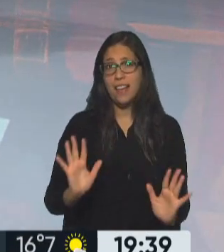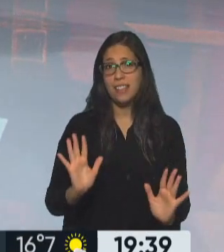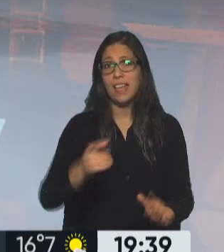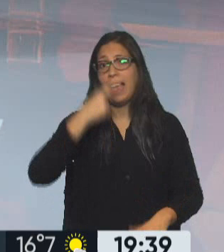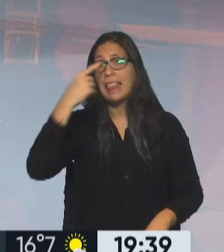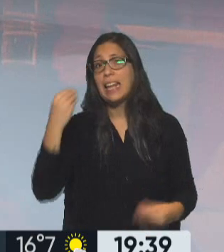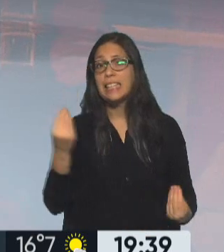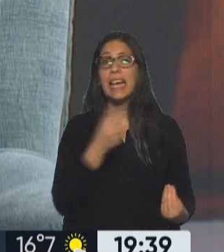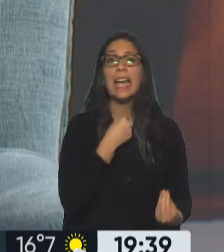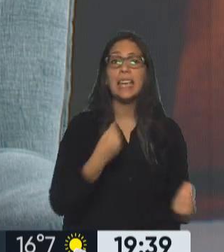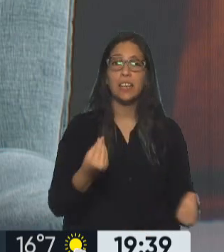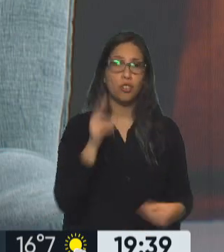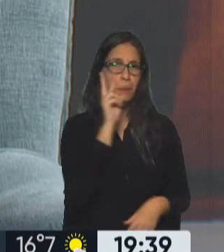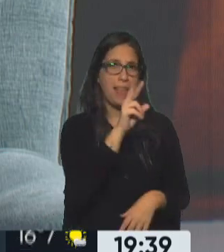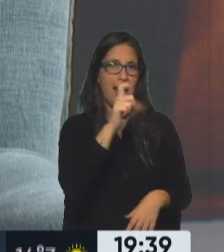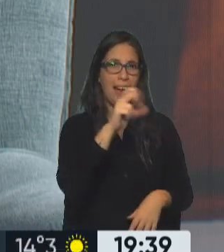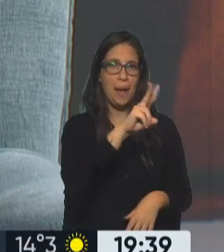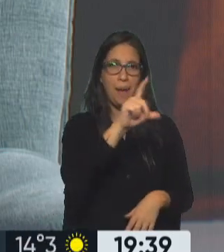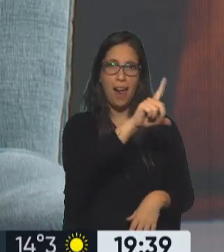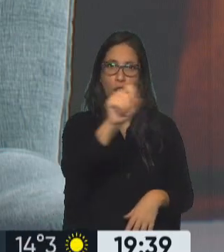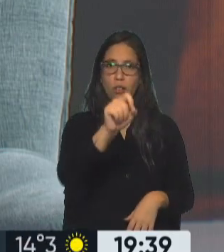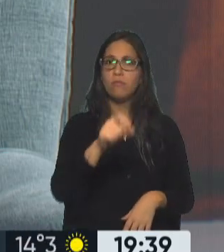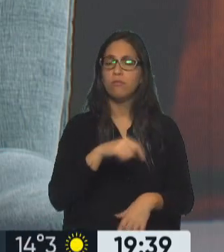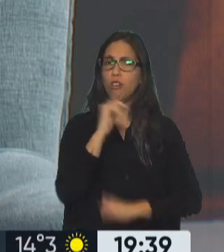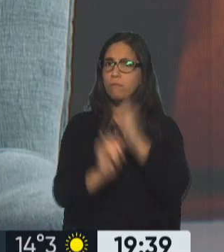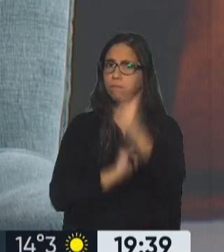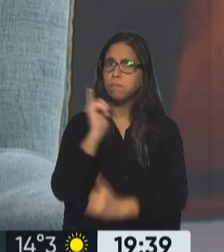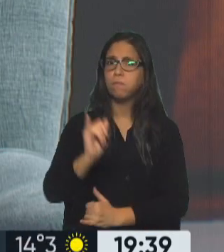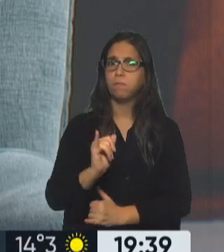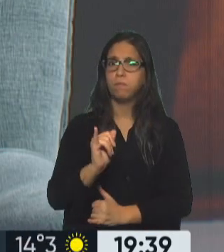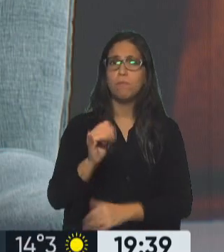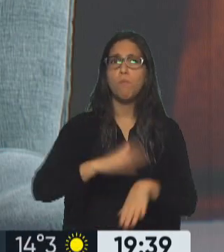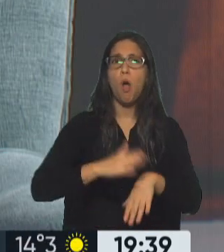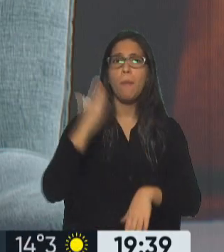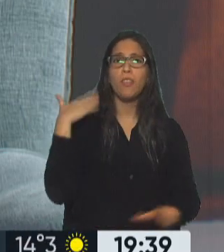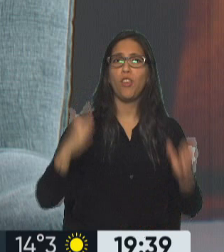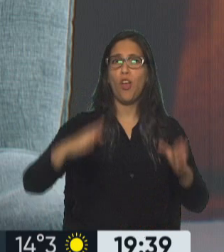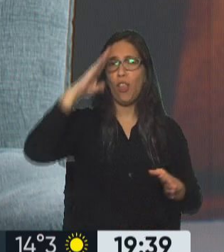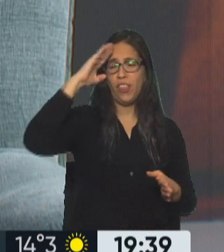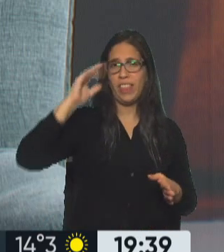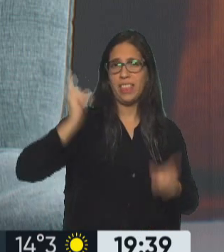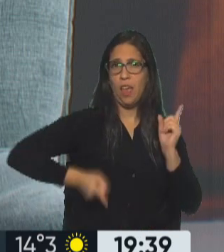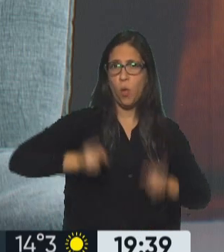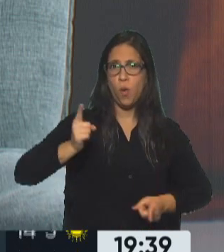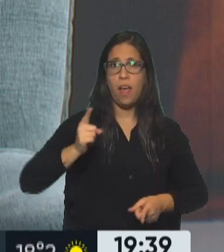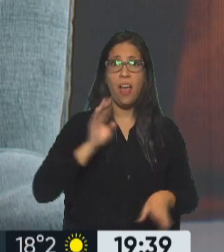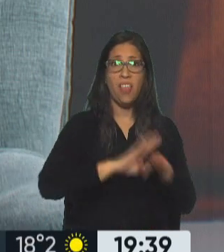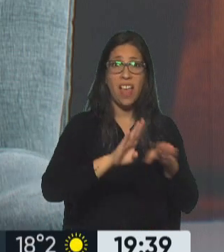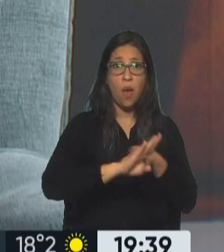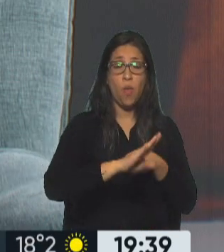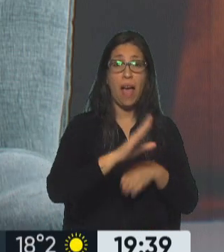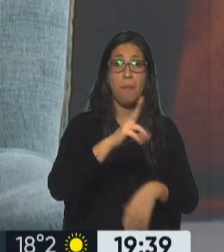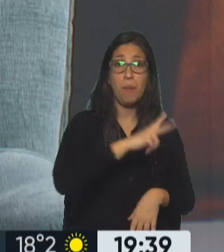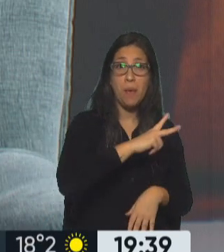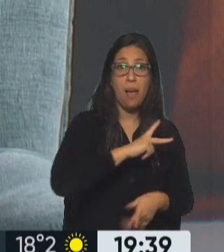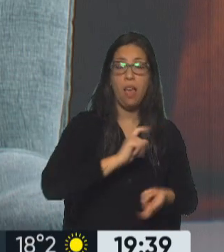intereses, ¿no? Yo lo veía a Cavallo y yo decía recién a nuestra gente que en dictadura Cavallo la deuda privada la pasó a